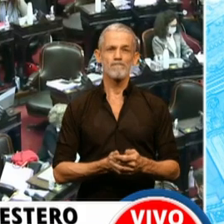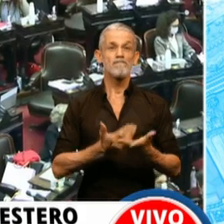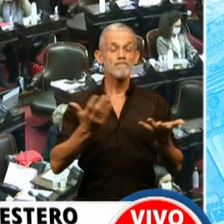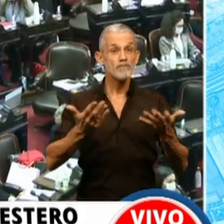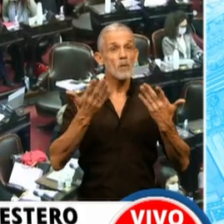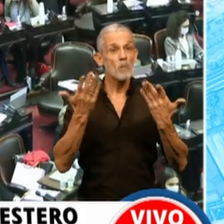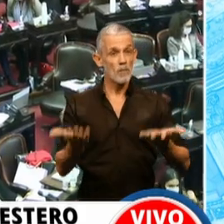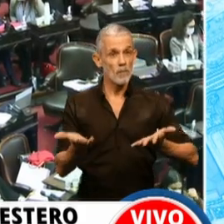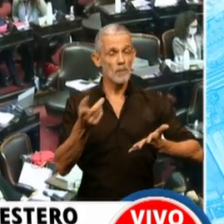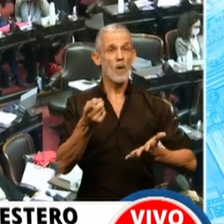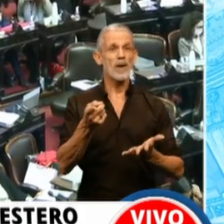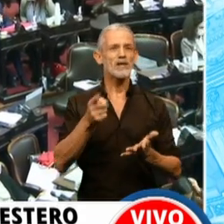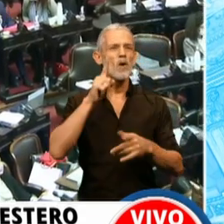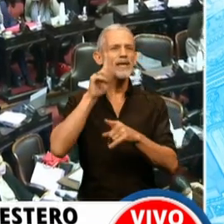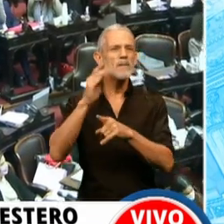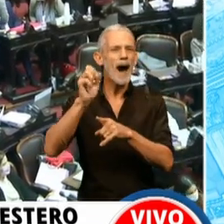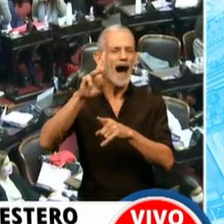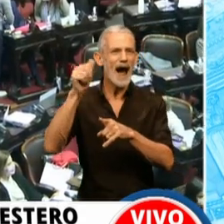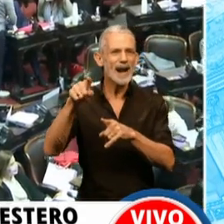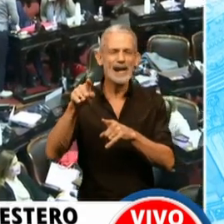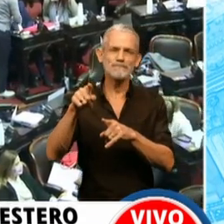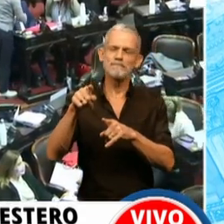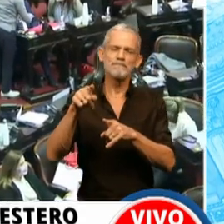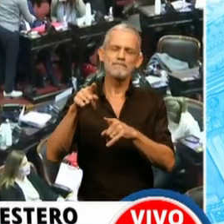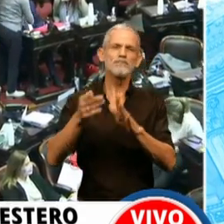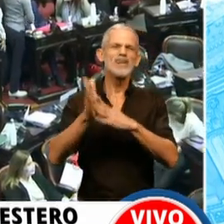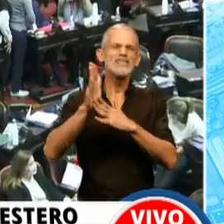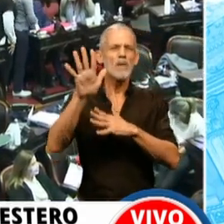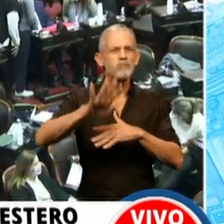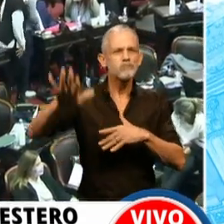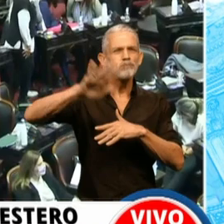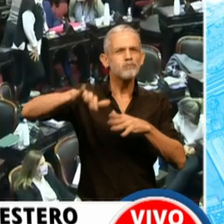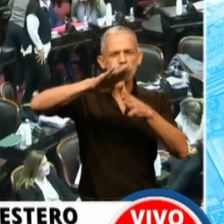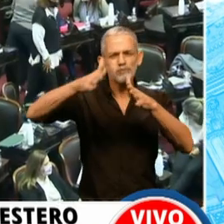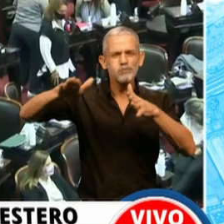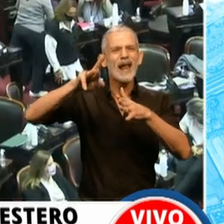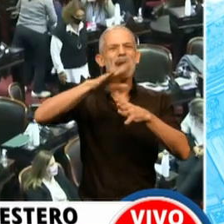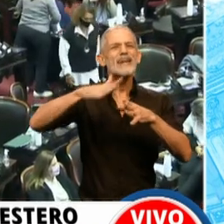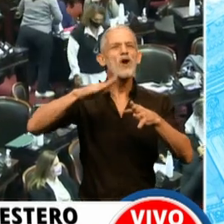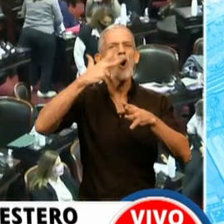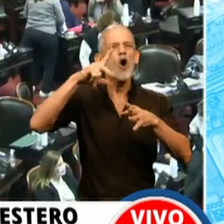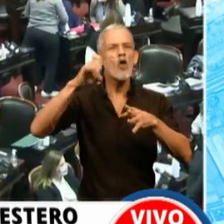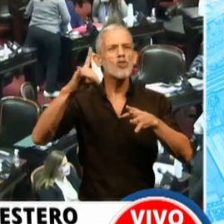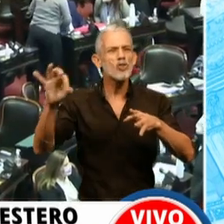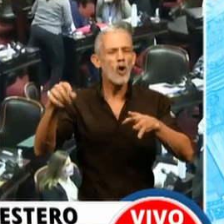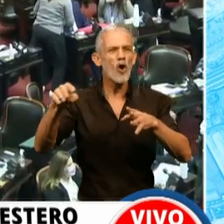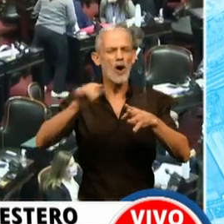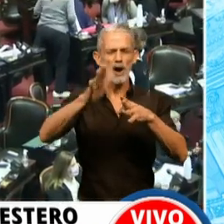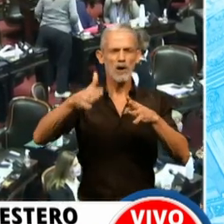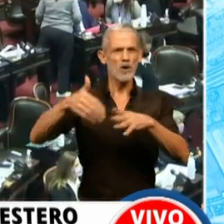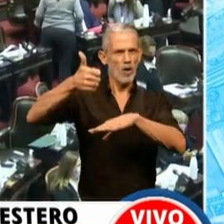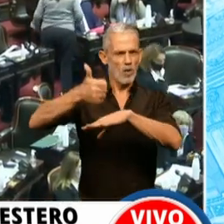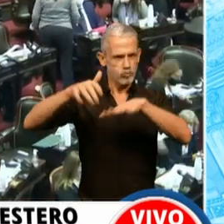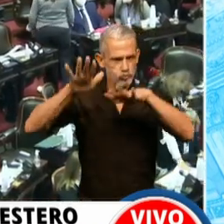por esto y baja se va a la zona del río hondo a la zona de vinará y se